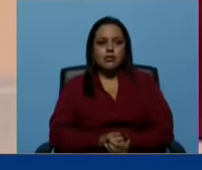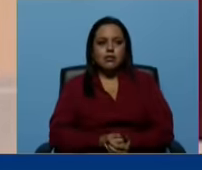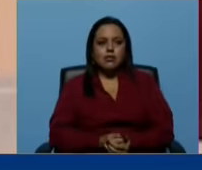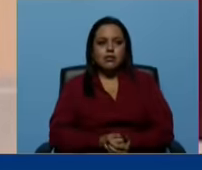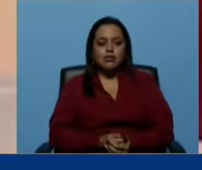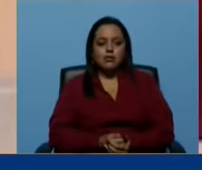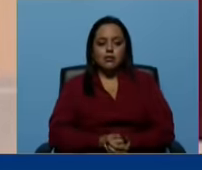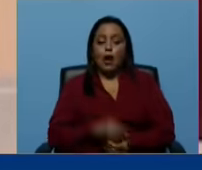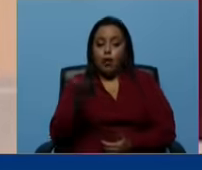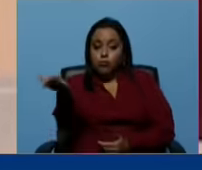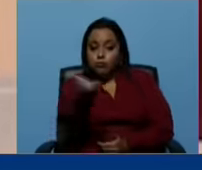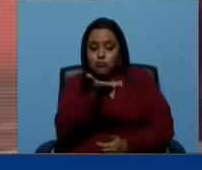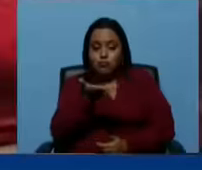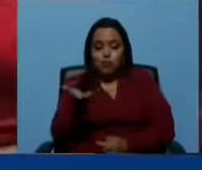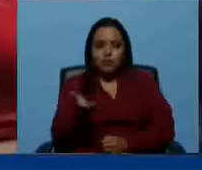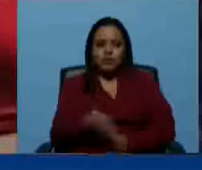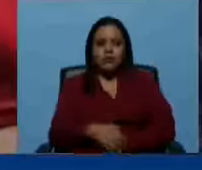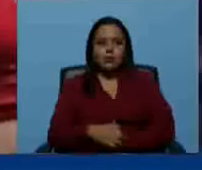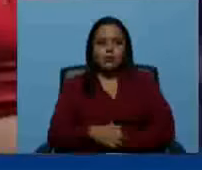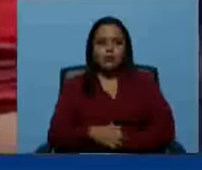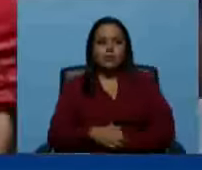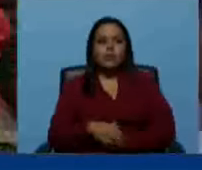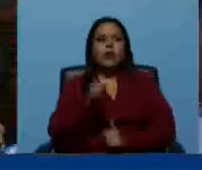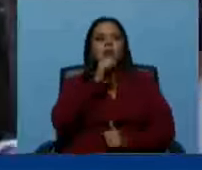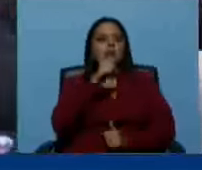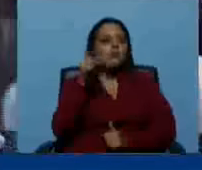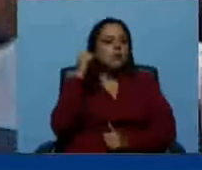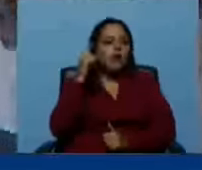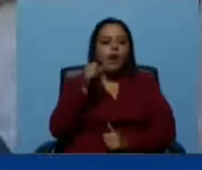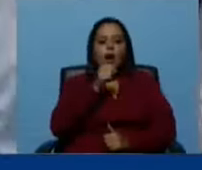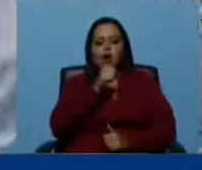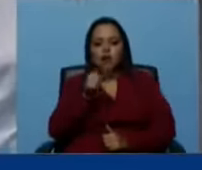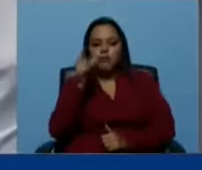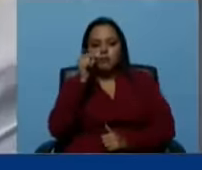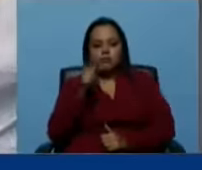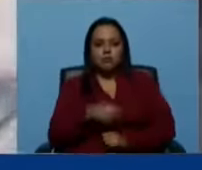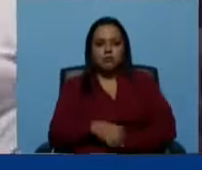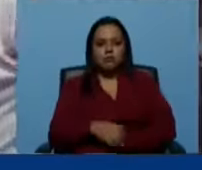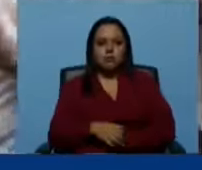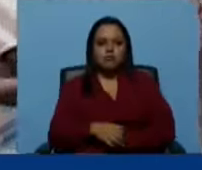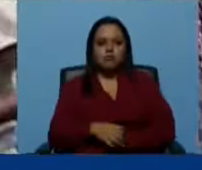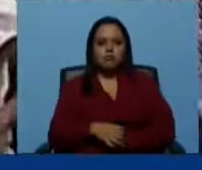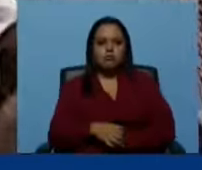A ustedes, abuelos y abuelas,